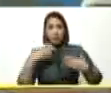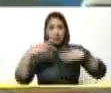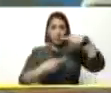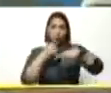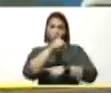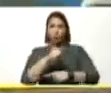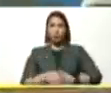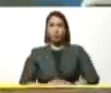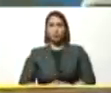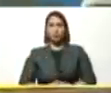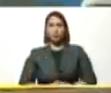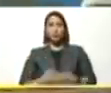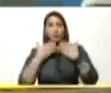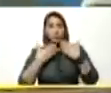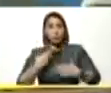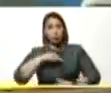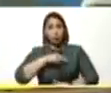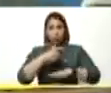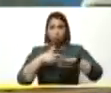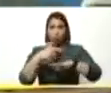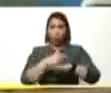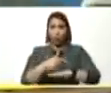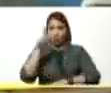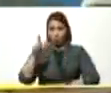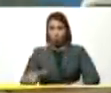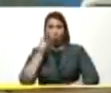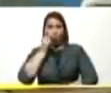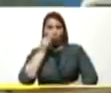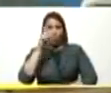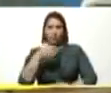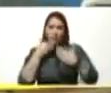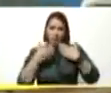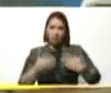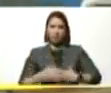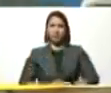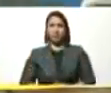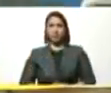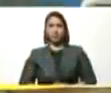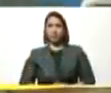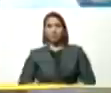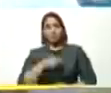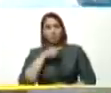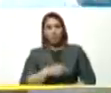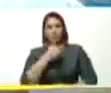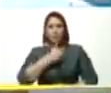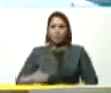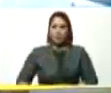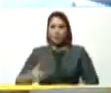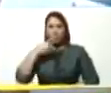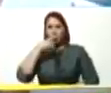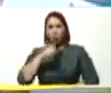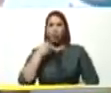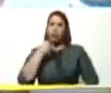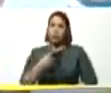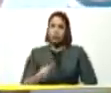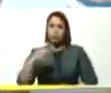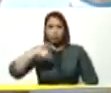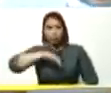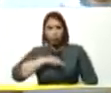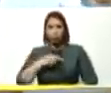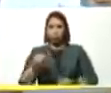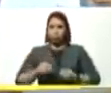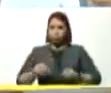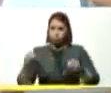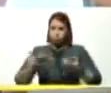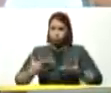revolución, agradecidos con nuestro gobernador Adolfo Pereira y agradecido a usted, presidente Nicolás Maduro. Decirle, bueno, que hoy estamos recibiendo